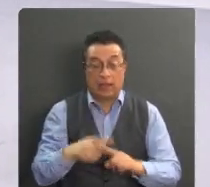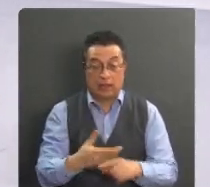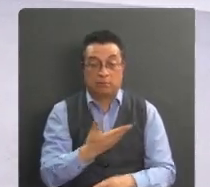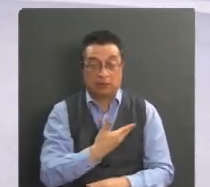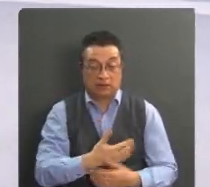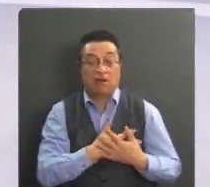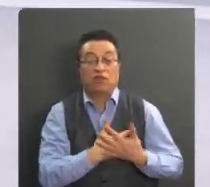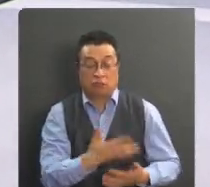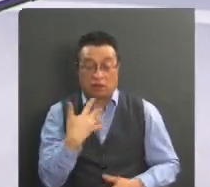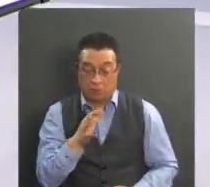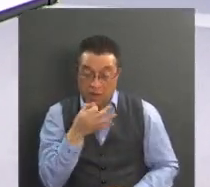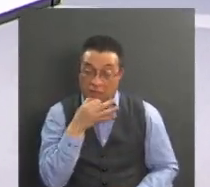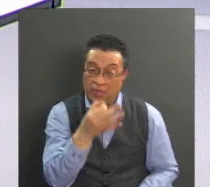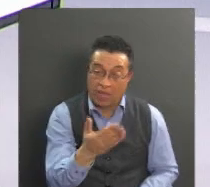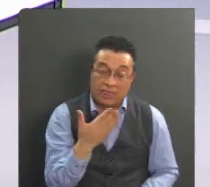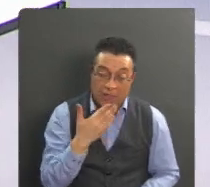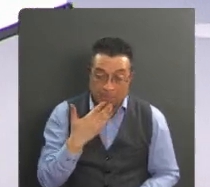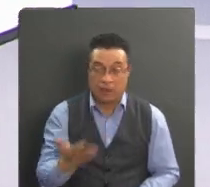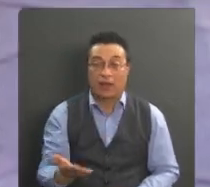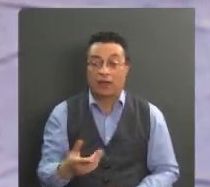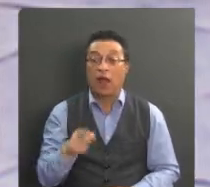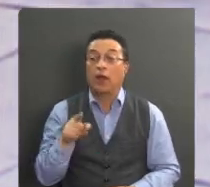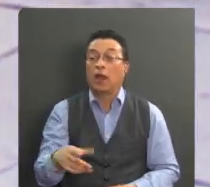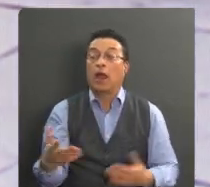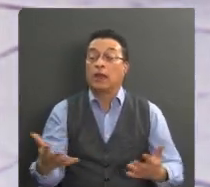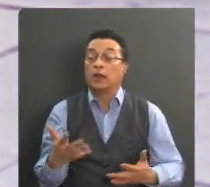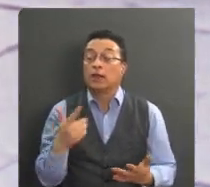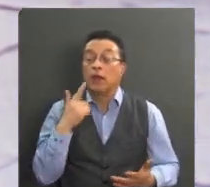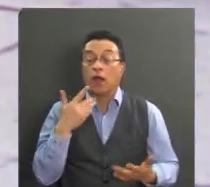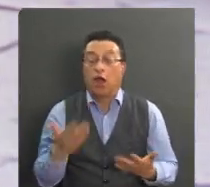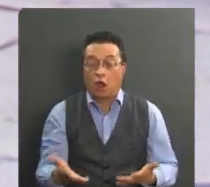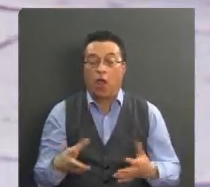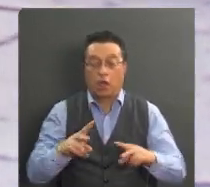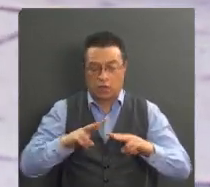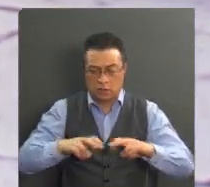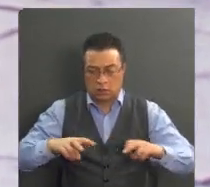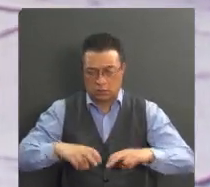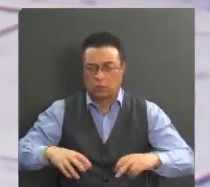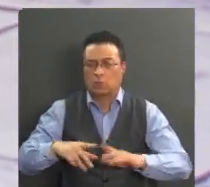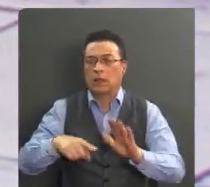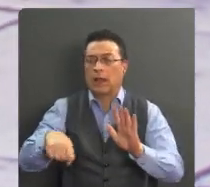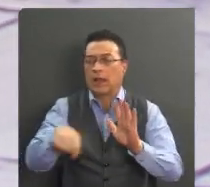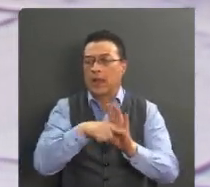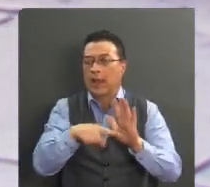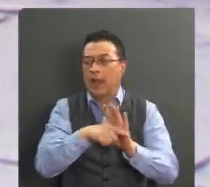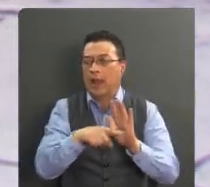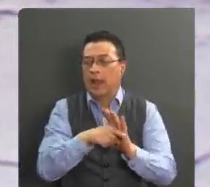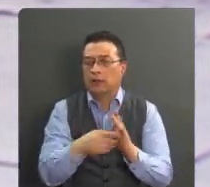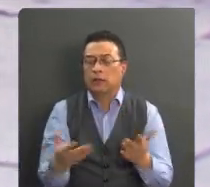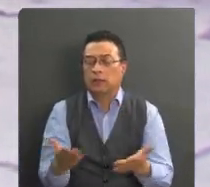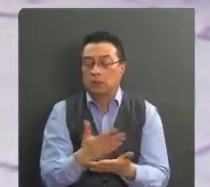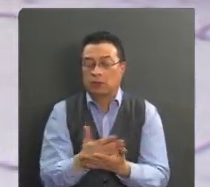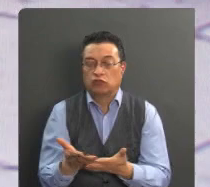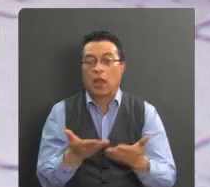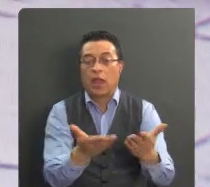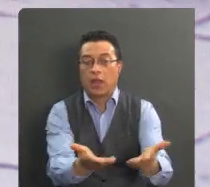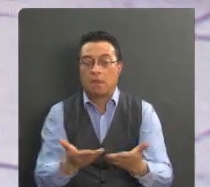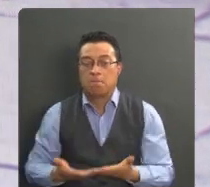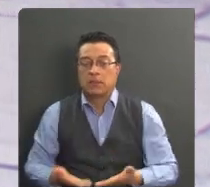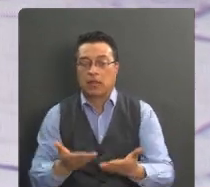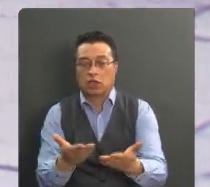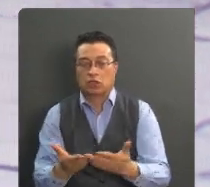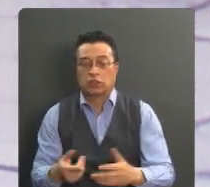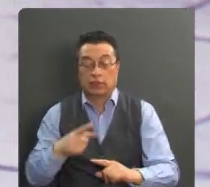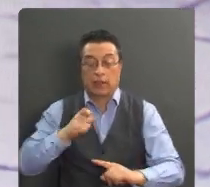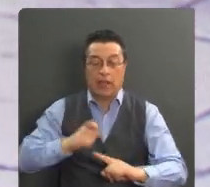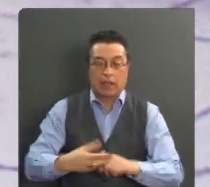Bachelet. Pero en definitiva lo que tenemos sobre la mesa es que hay un análisis muy negativo de lo que sucedió con esta invitación, frustrada a los